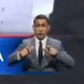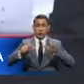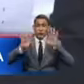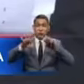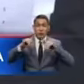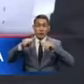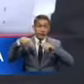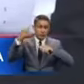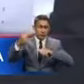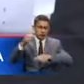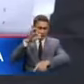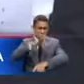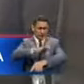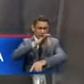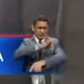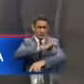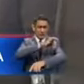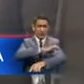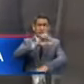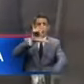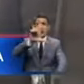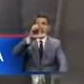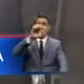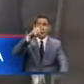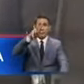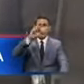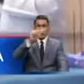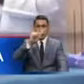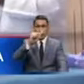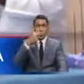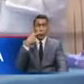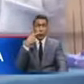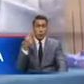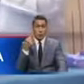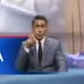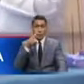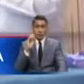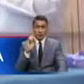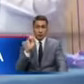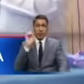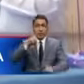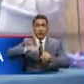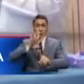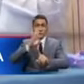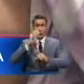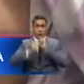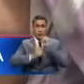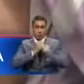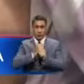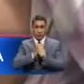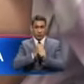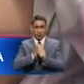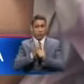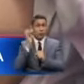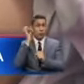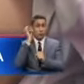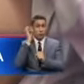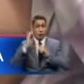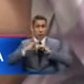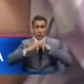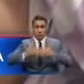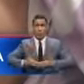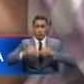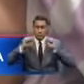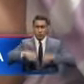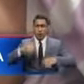9 meses. La lepra en Ecuador tiene mayor incidencia en hombres de 20 a 49 años de edad. En mujeres